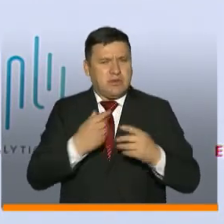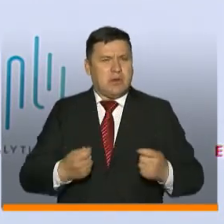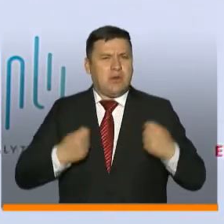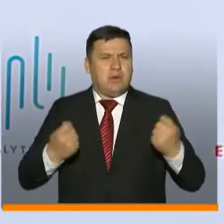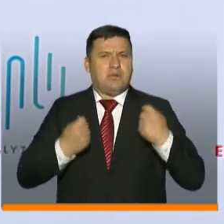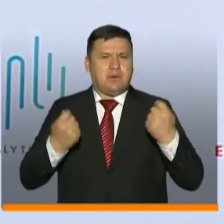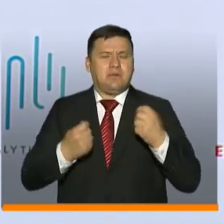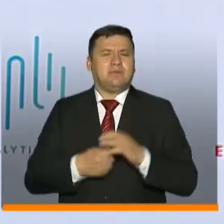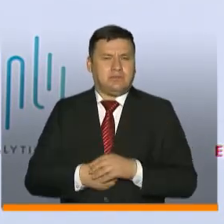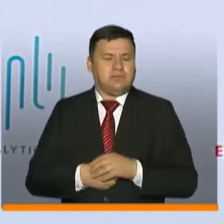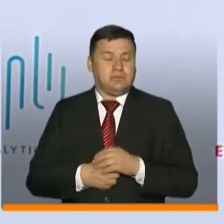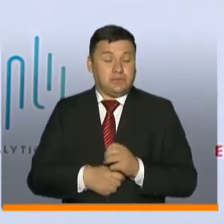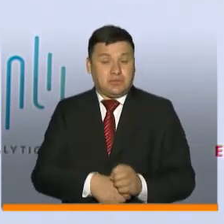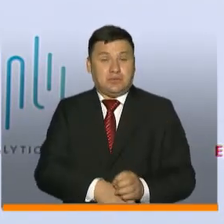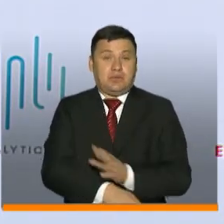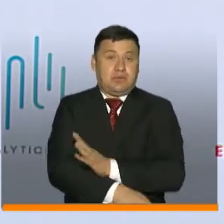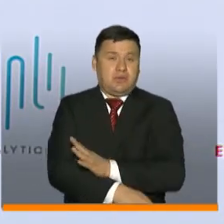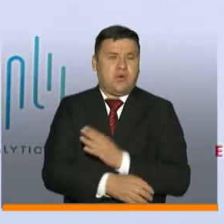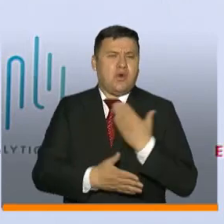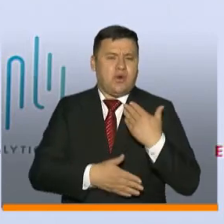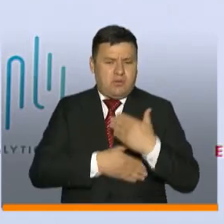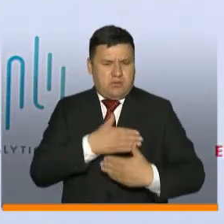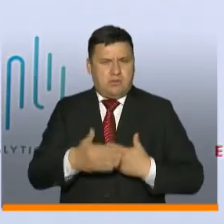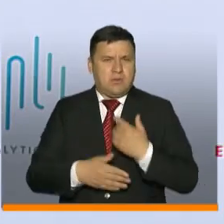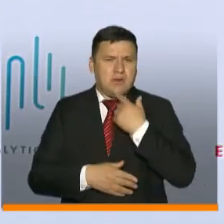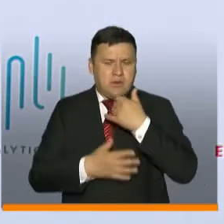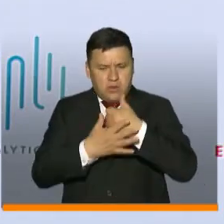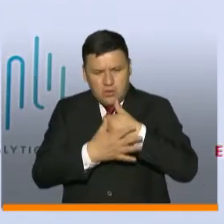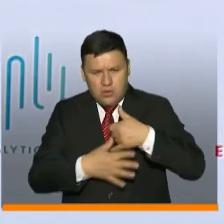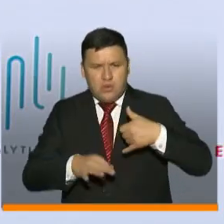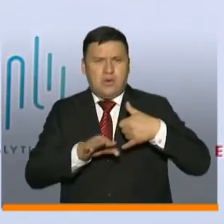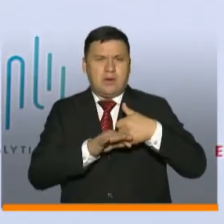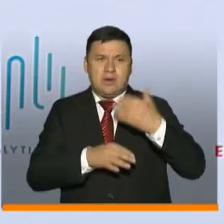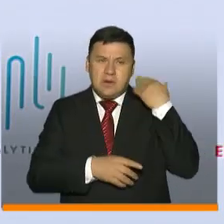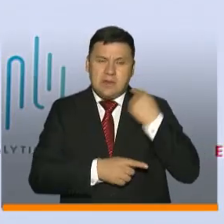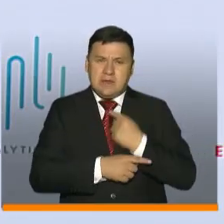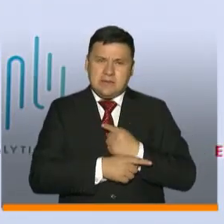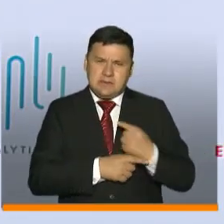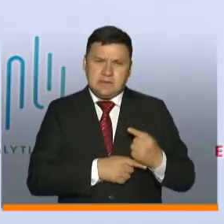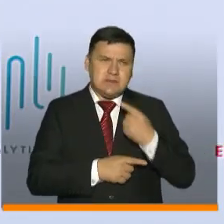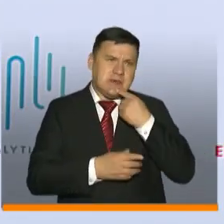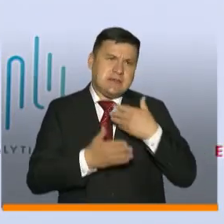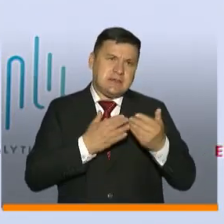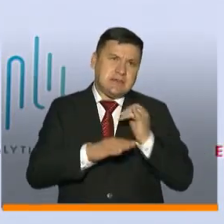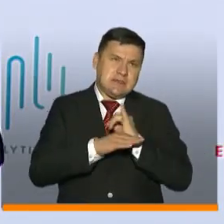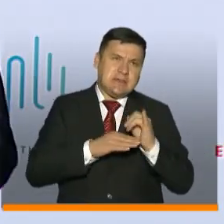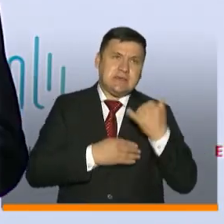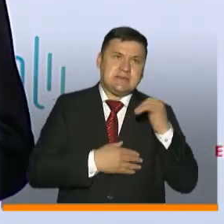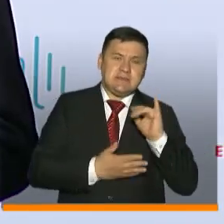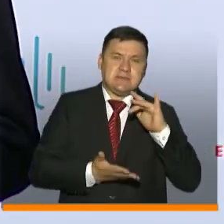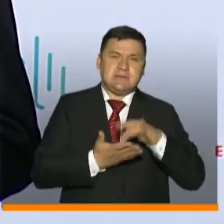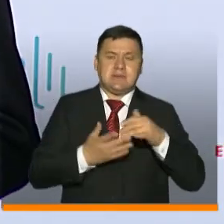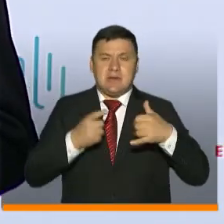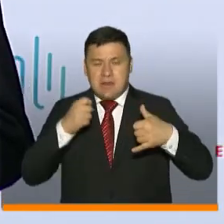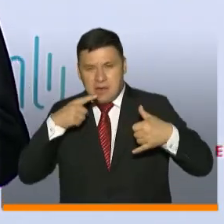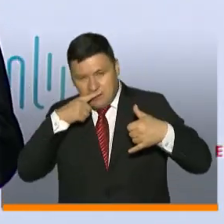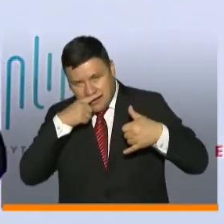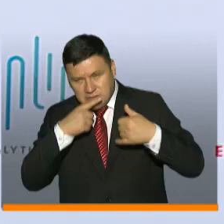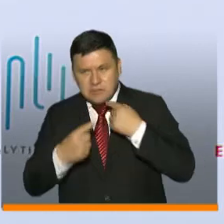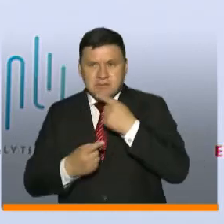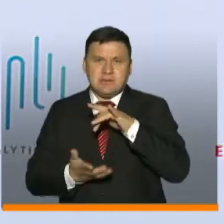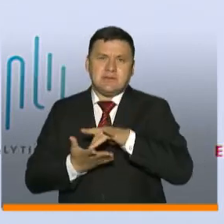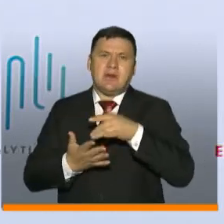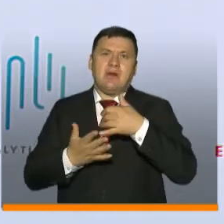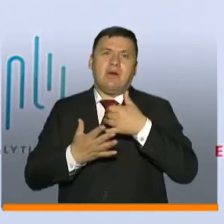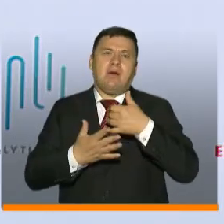campaña, es emocionante ver cómo hoy hablamos de Guaviare. Hace unas semanas hablábamos de San Andrés, hablábamos del Amazonas, hablábamos